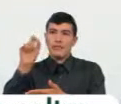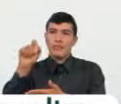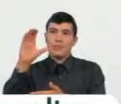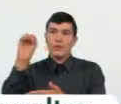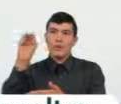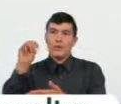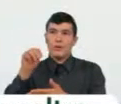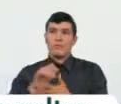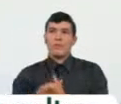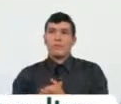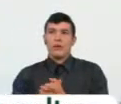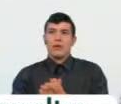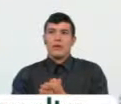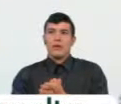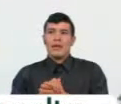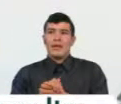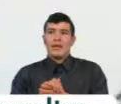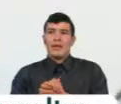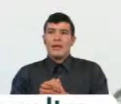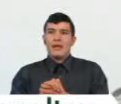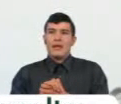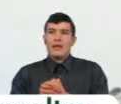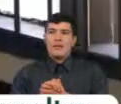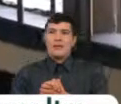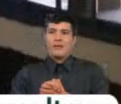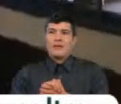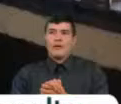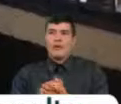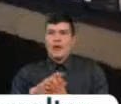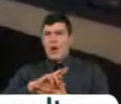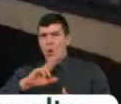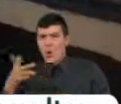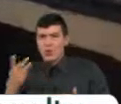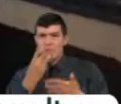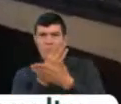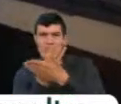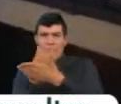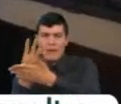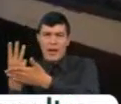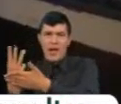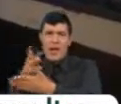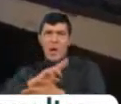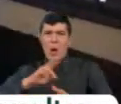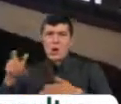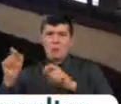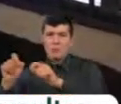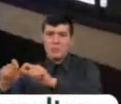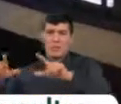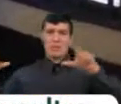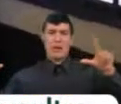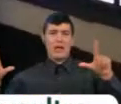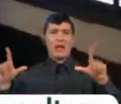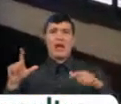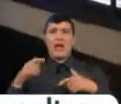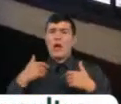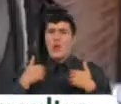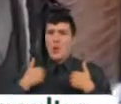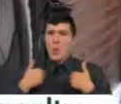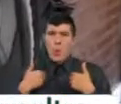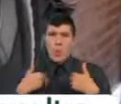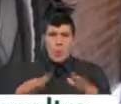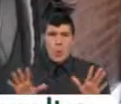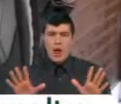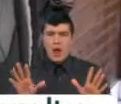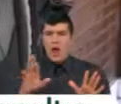www.libretamilitar.mil.com. Absolutamente otras páginas, otros links o cualquier